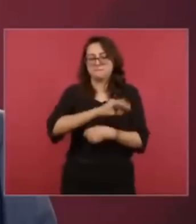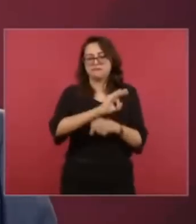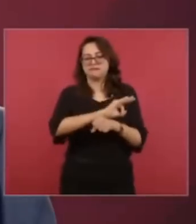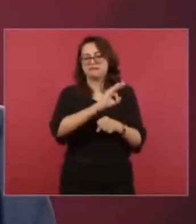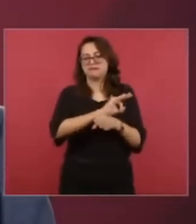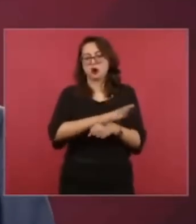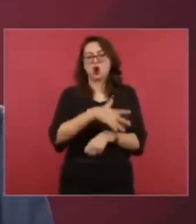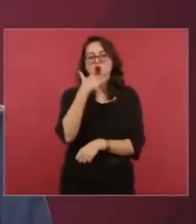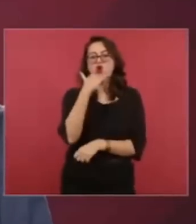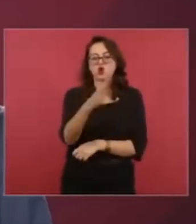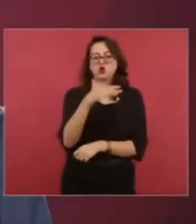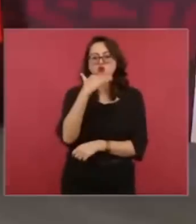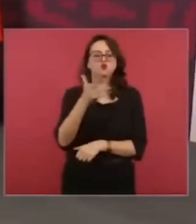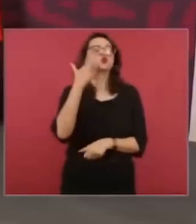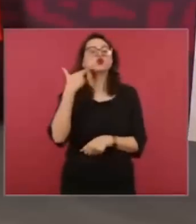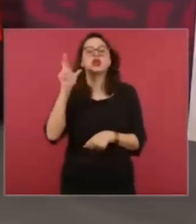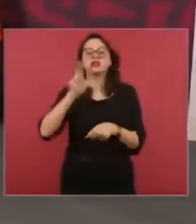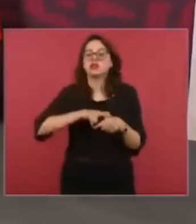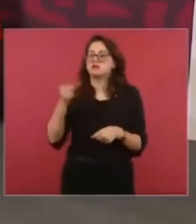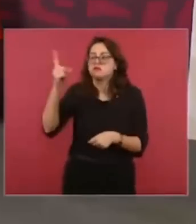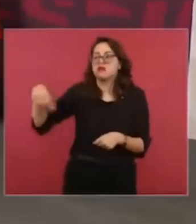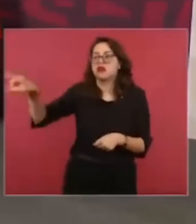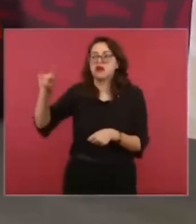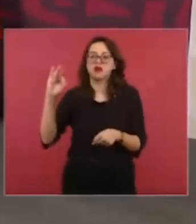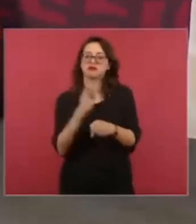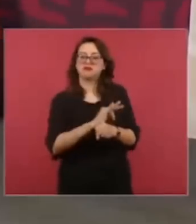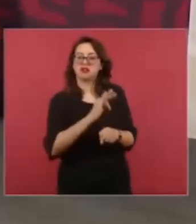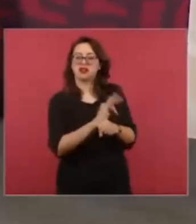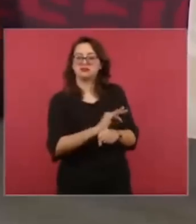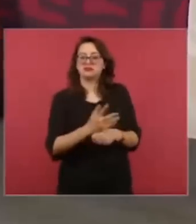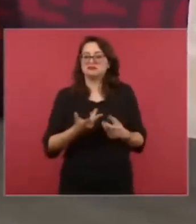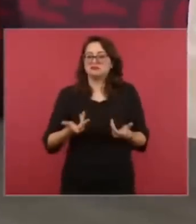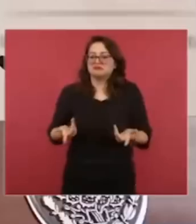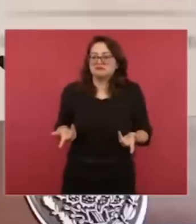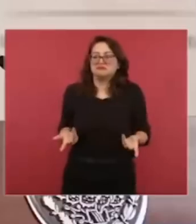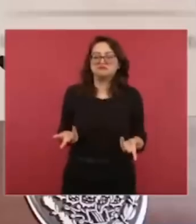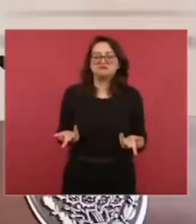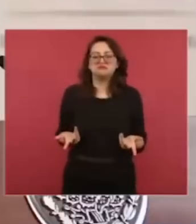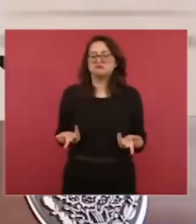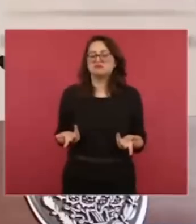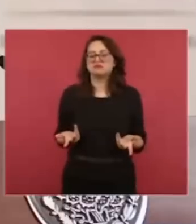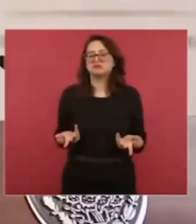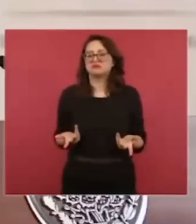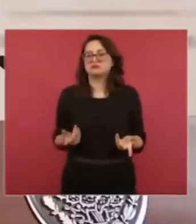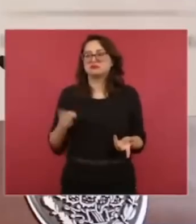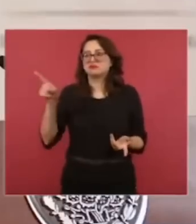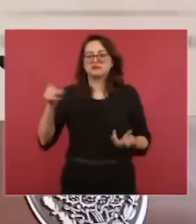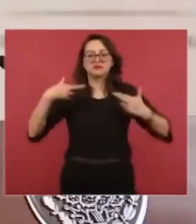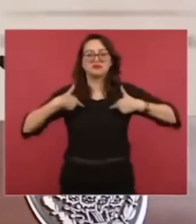Corrupta Rapaz Son Como Representantes